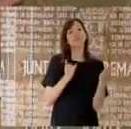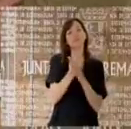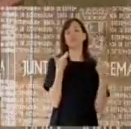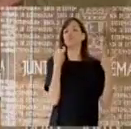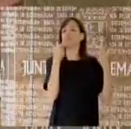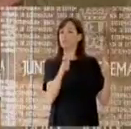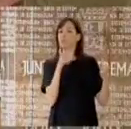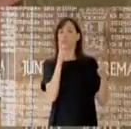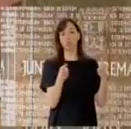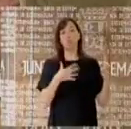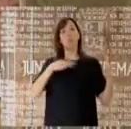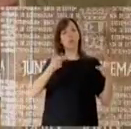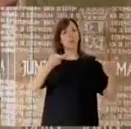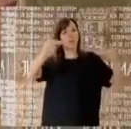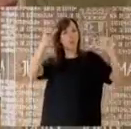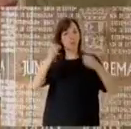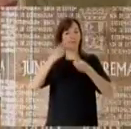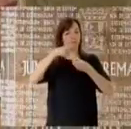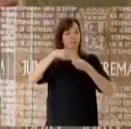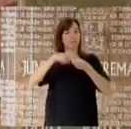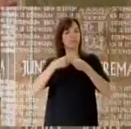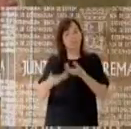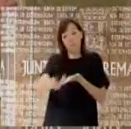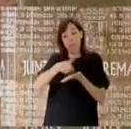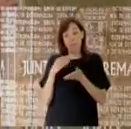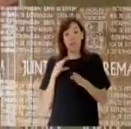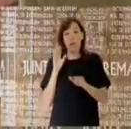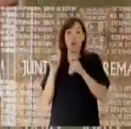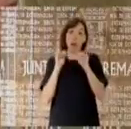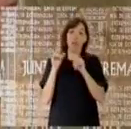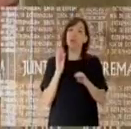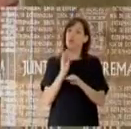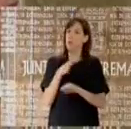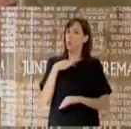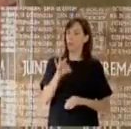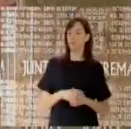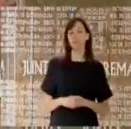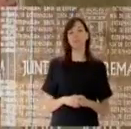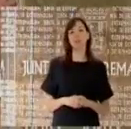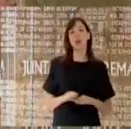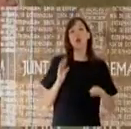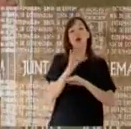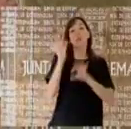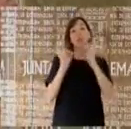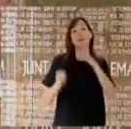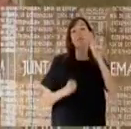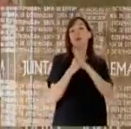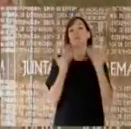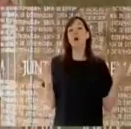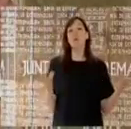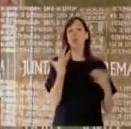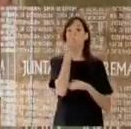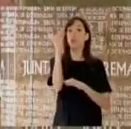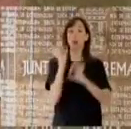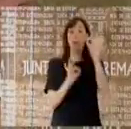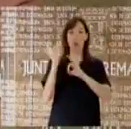pueden suscribirse, que son quienes pueden solicitar esta convocatoria de ayuda. El porcentaje de la ayuda máxima será del